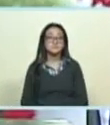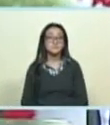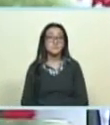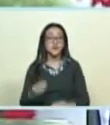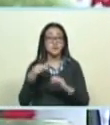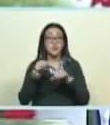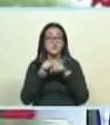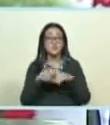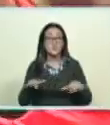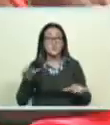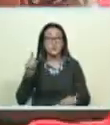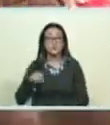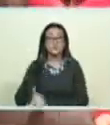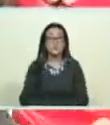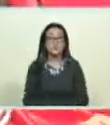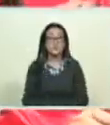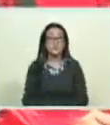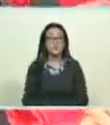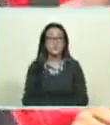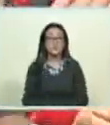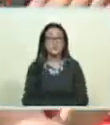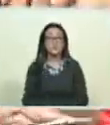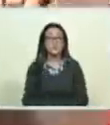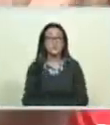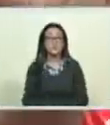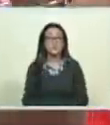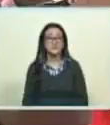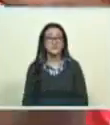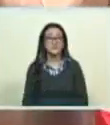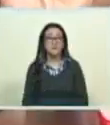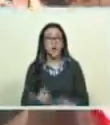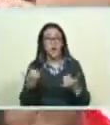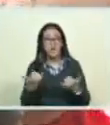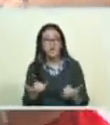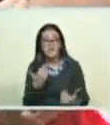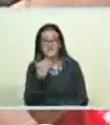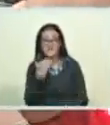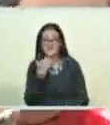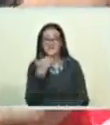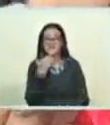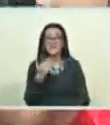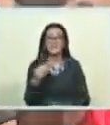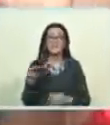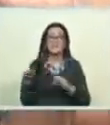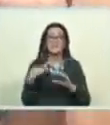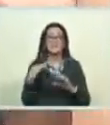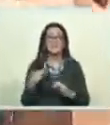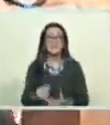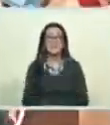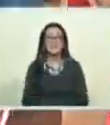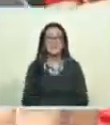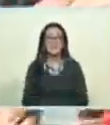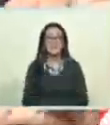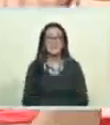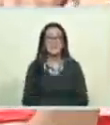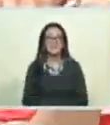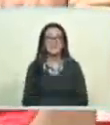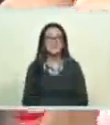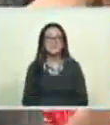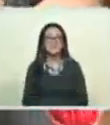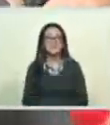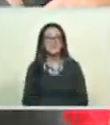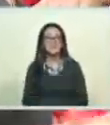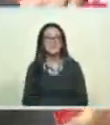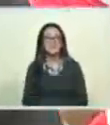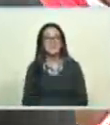también. ¿A ti también te llegó? ¿Te acaba de llegar? Carrizo, vamos a ver, vale, mira